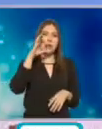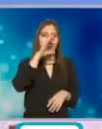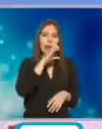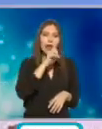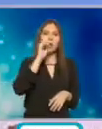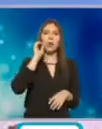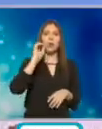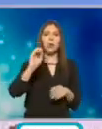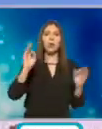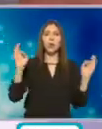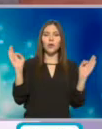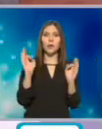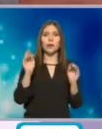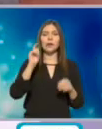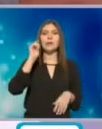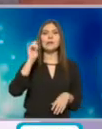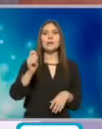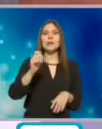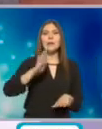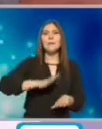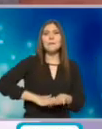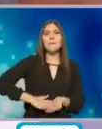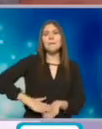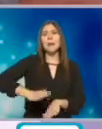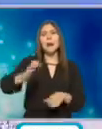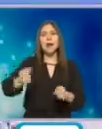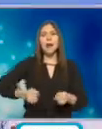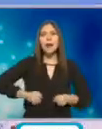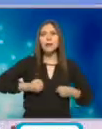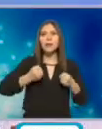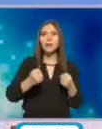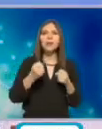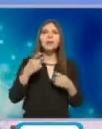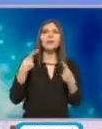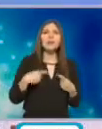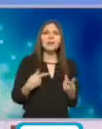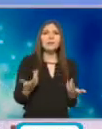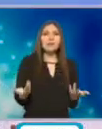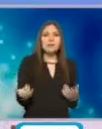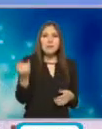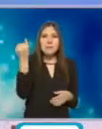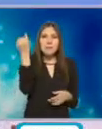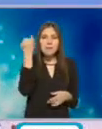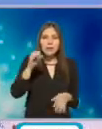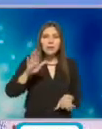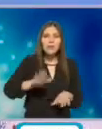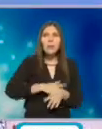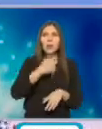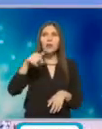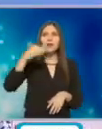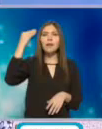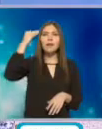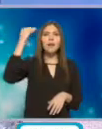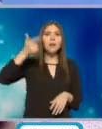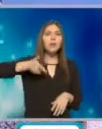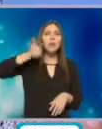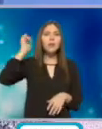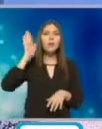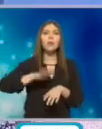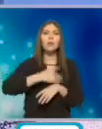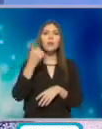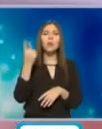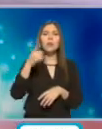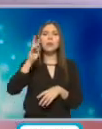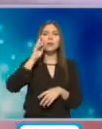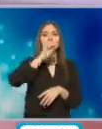verdad recargadas. Y uno se pregunta por qué, ¿no? Y lo podemos ver tanto en la ciudad como en el resto del país y también en